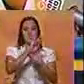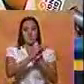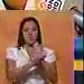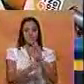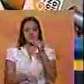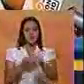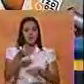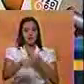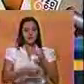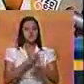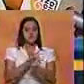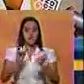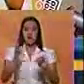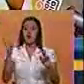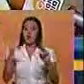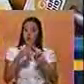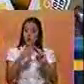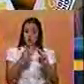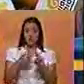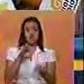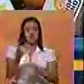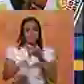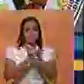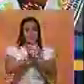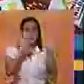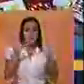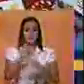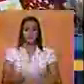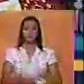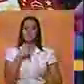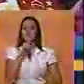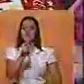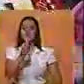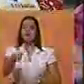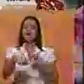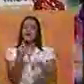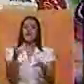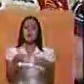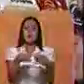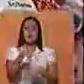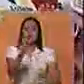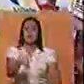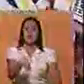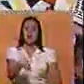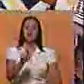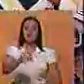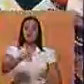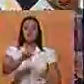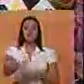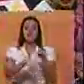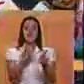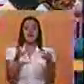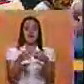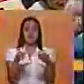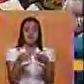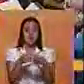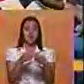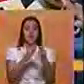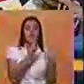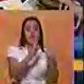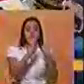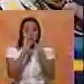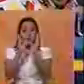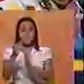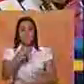establecido, que por demás ya la conocen y son bastante claras. ¿Ya tiene previsto mañana una reunión también con los partidos políticos? Sí, mañana tenemos una reunión con las